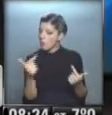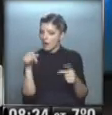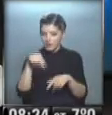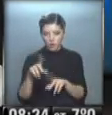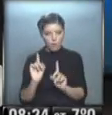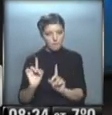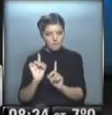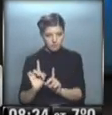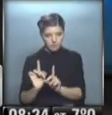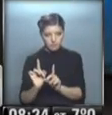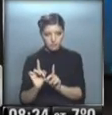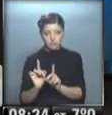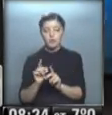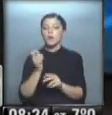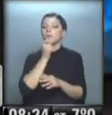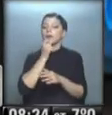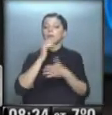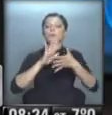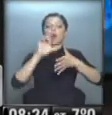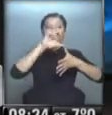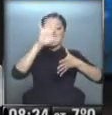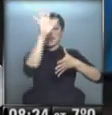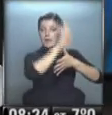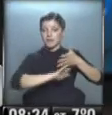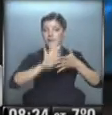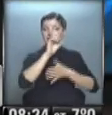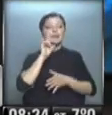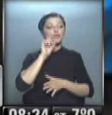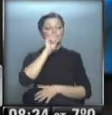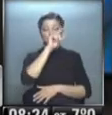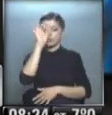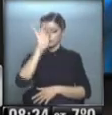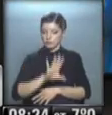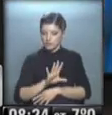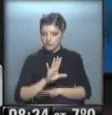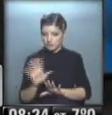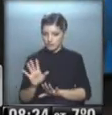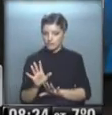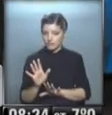tamaño. En América solo los Estados Unidos.